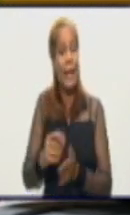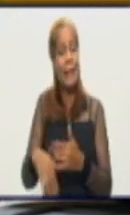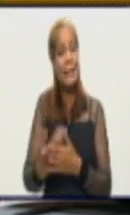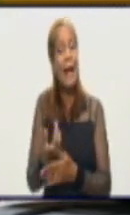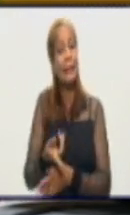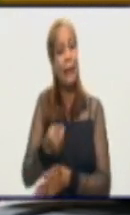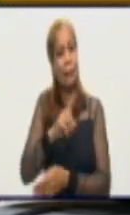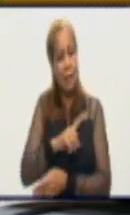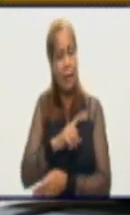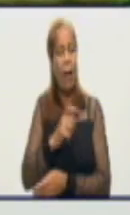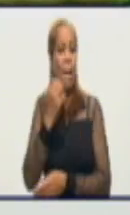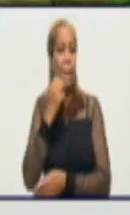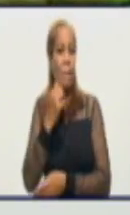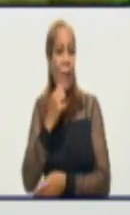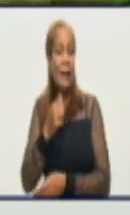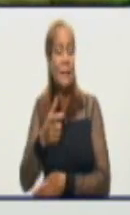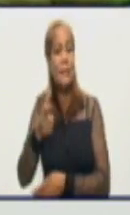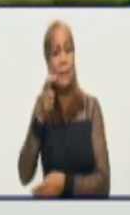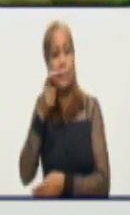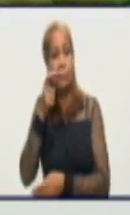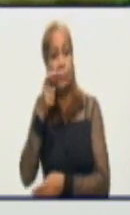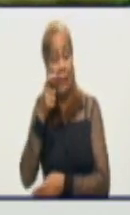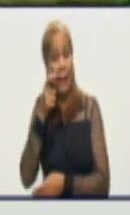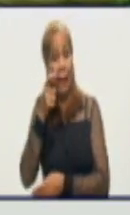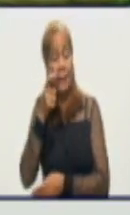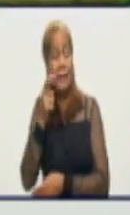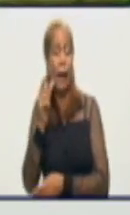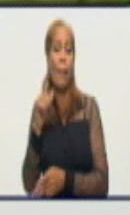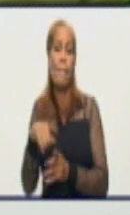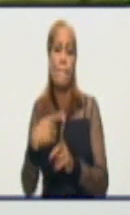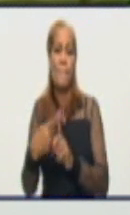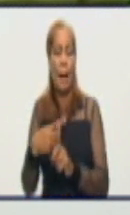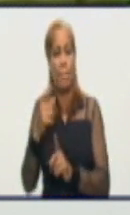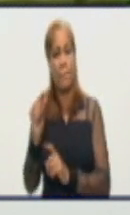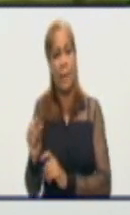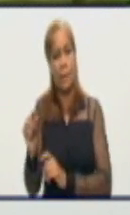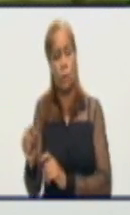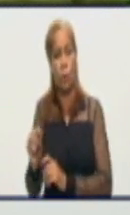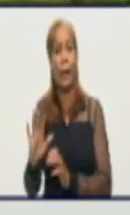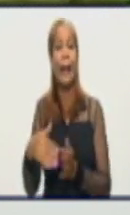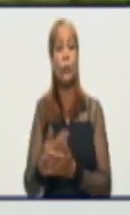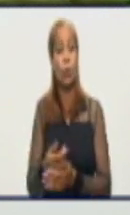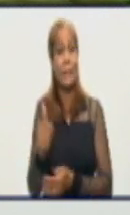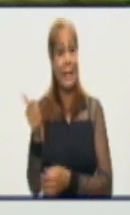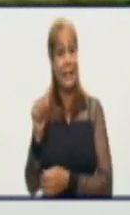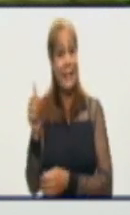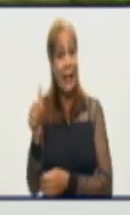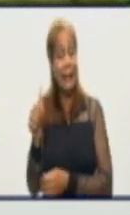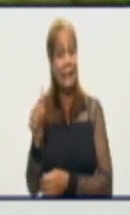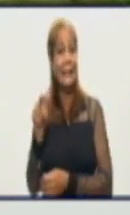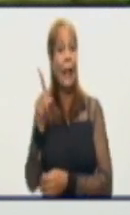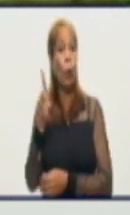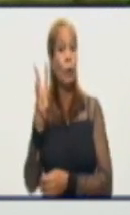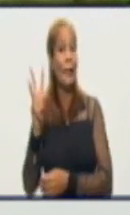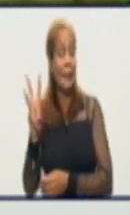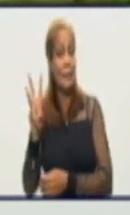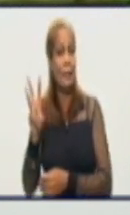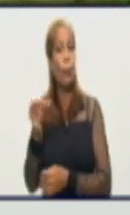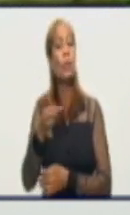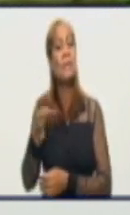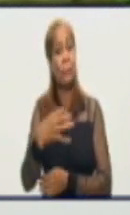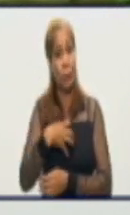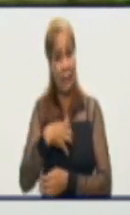nuestro territorio. Una gran dispersión también en la provincia. 10 de los 13 municipios de la